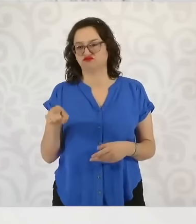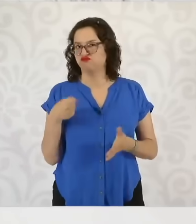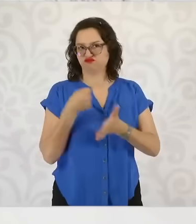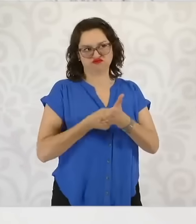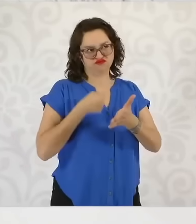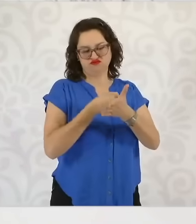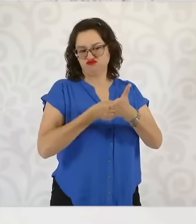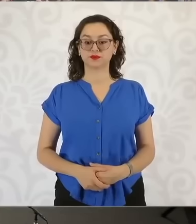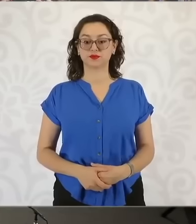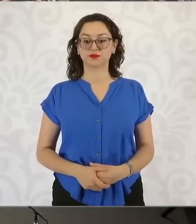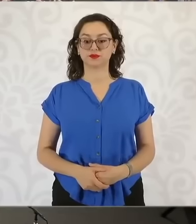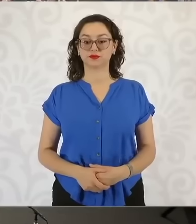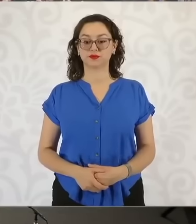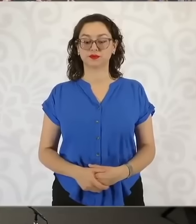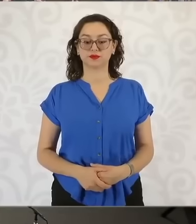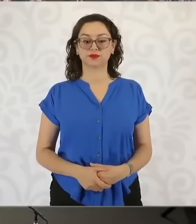Protección Ciudadana.